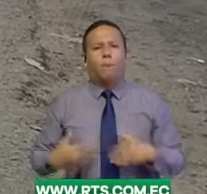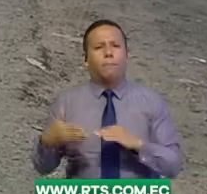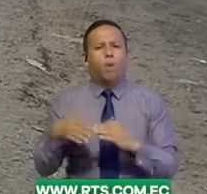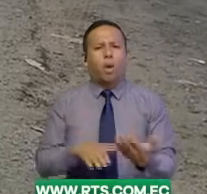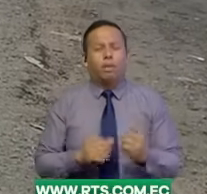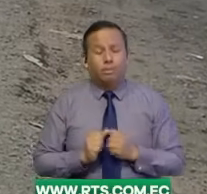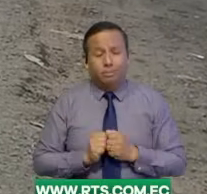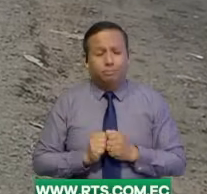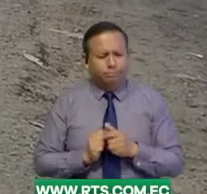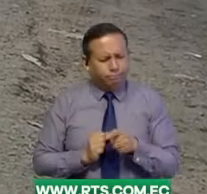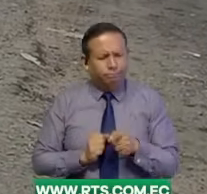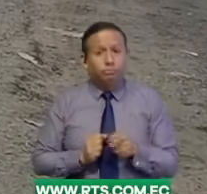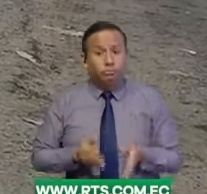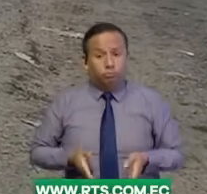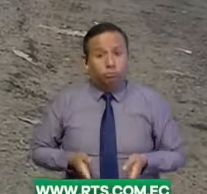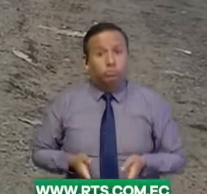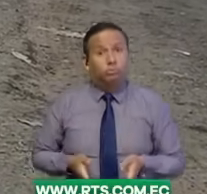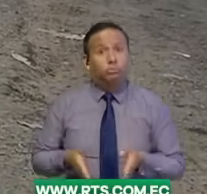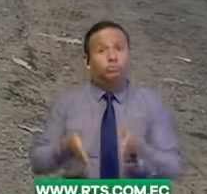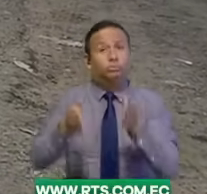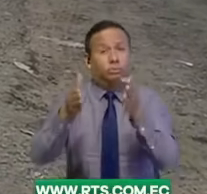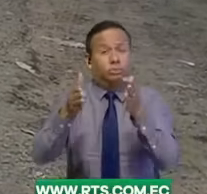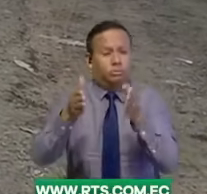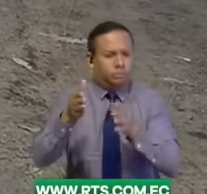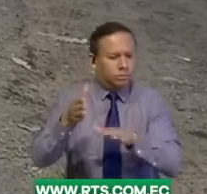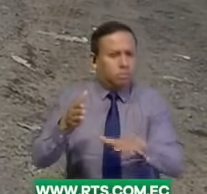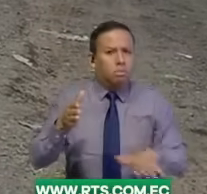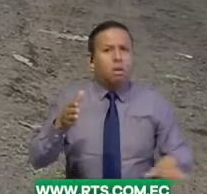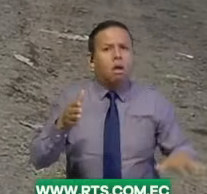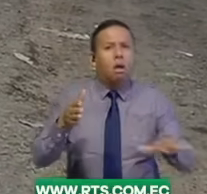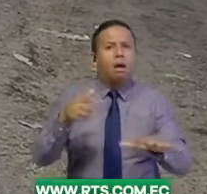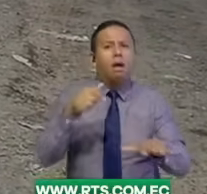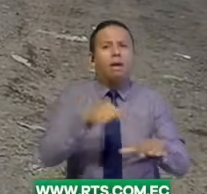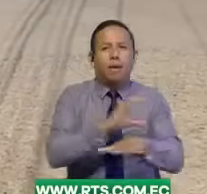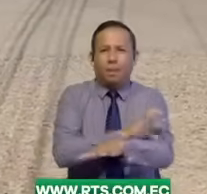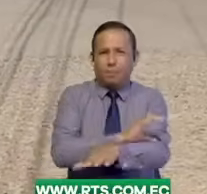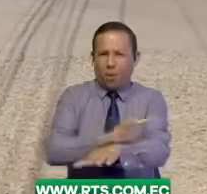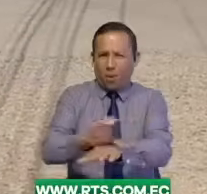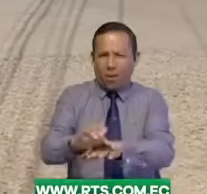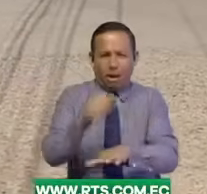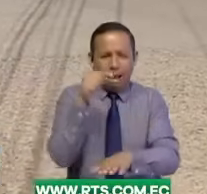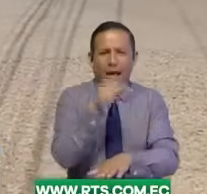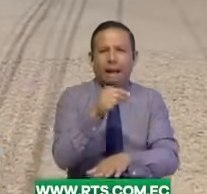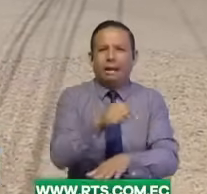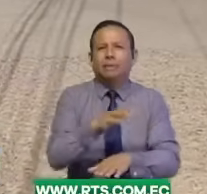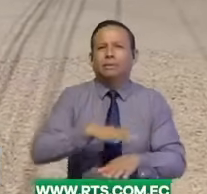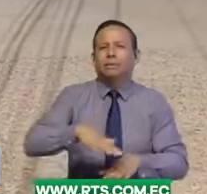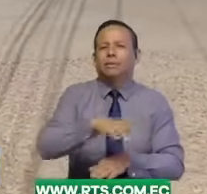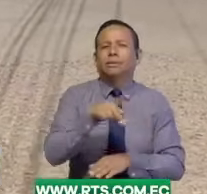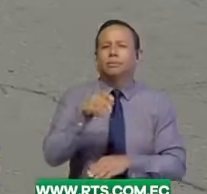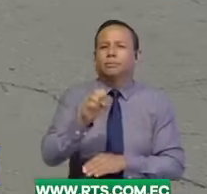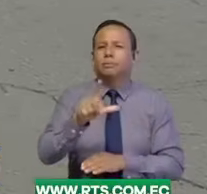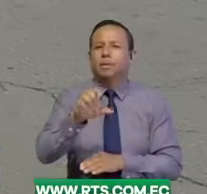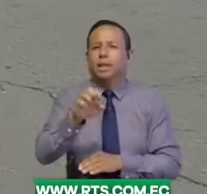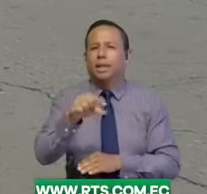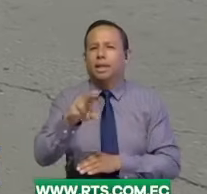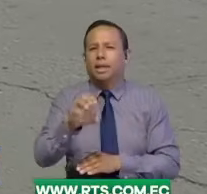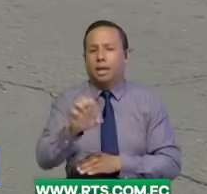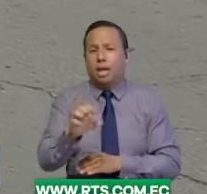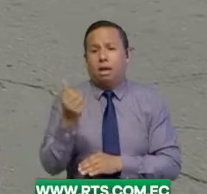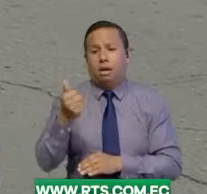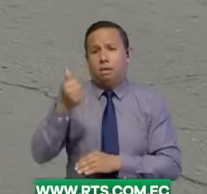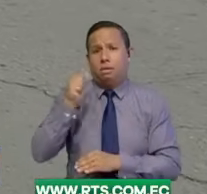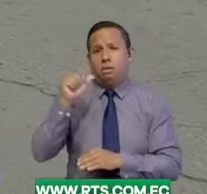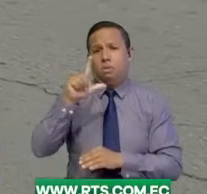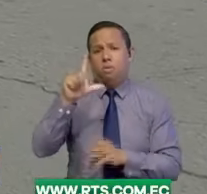a un costado de la vía a Santa Marta, sector rural de Palenque, en la provincia de Los Ríos, durante la noche de